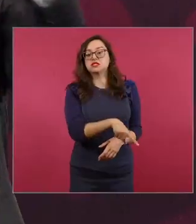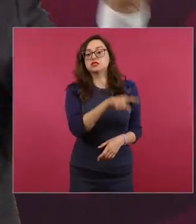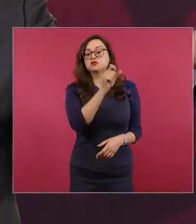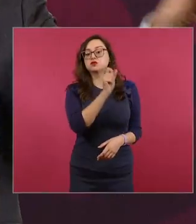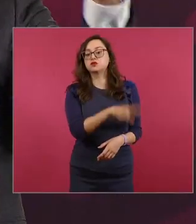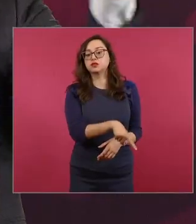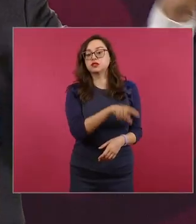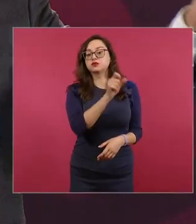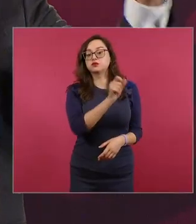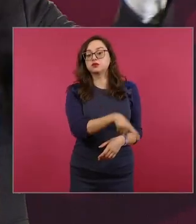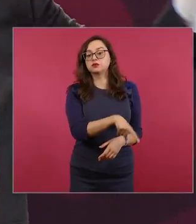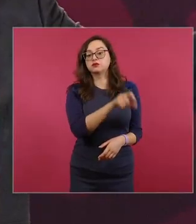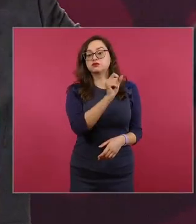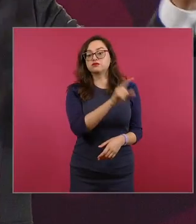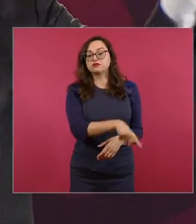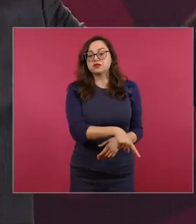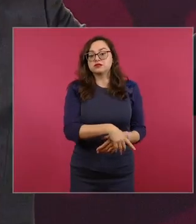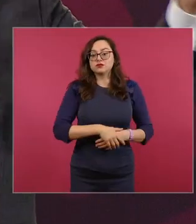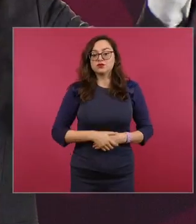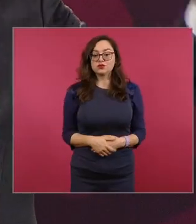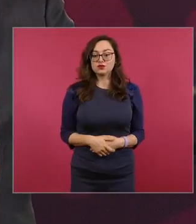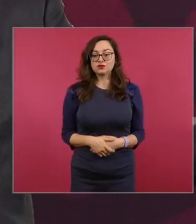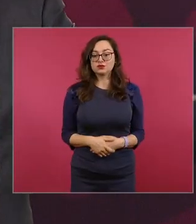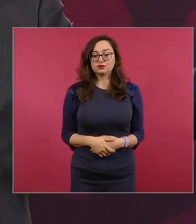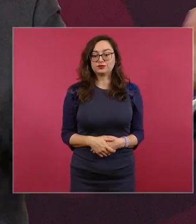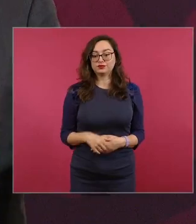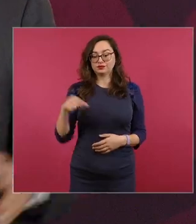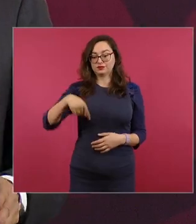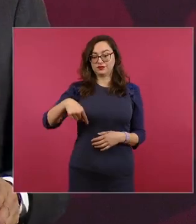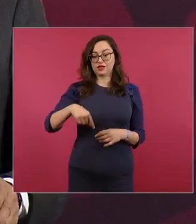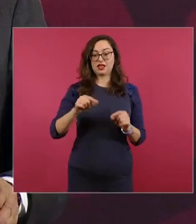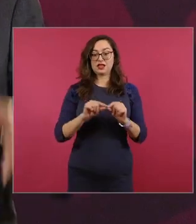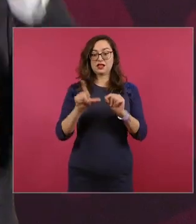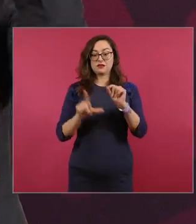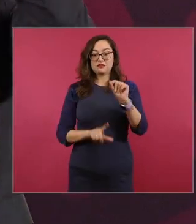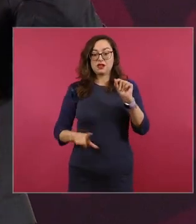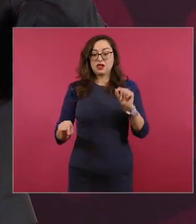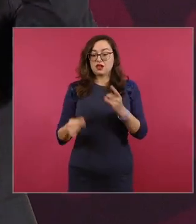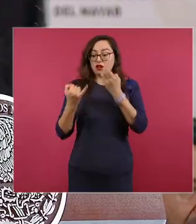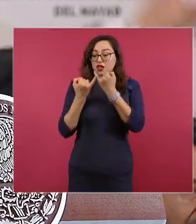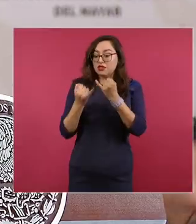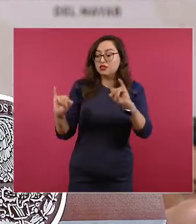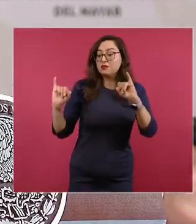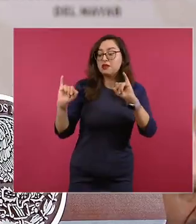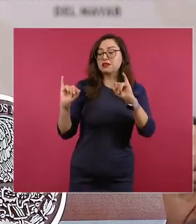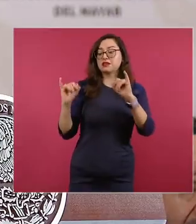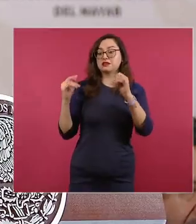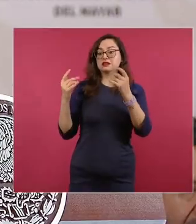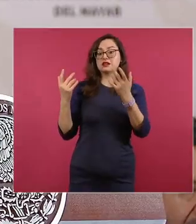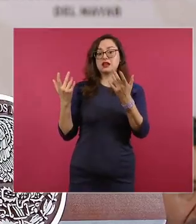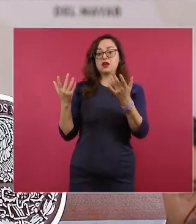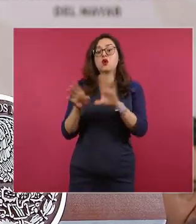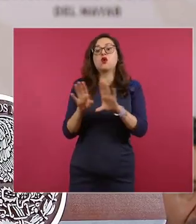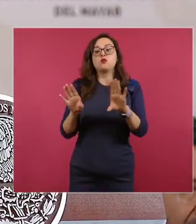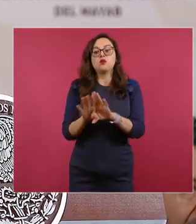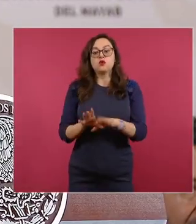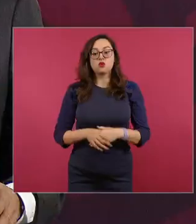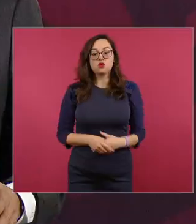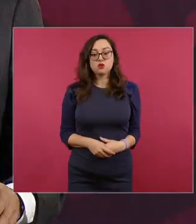¿Cómo logramos nuestra independencia como nación? Enfrentándolos a ellos.